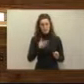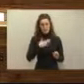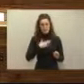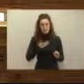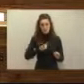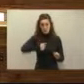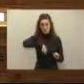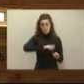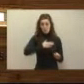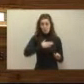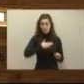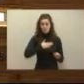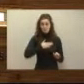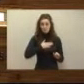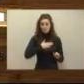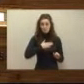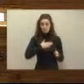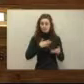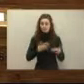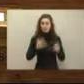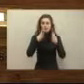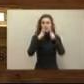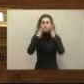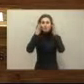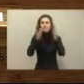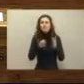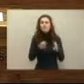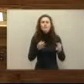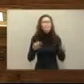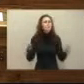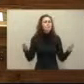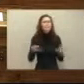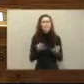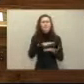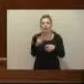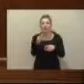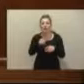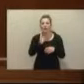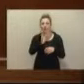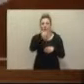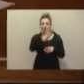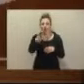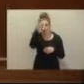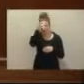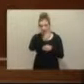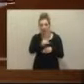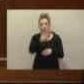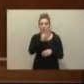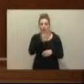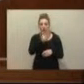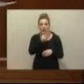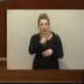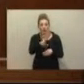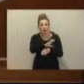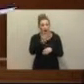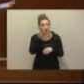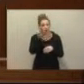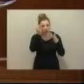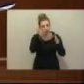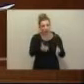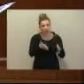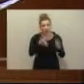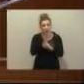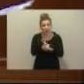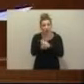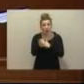y a mí, lo que de verdad nos importa es hablar de las personas. Consejera, han comprado una